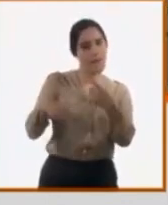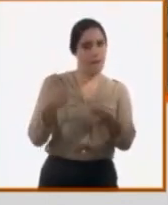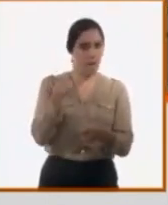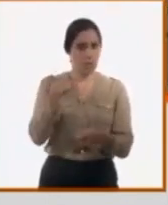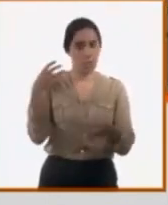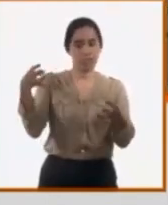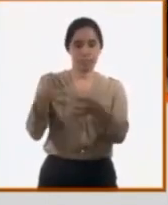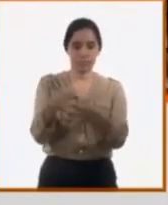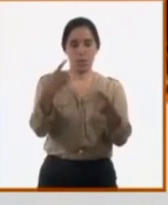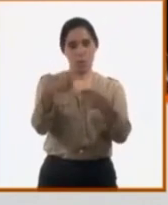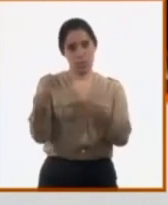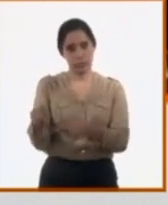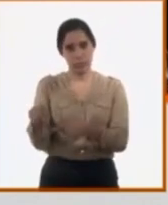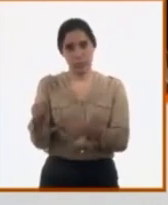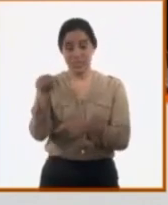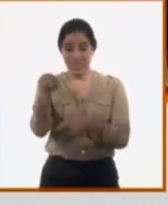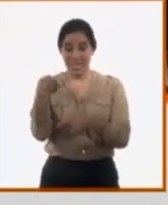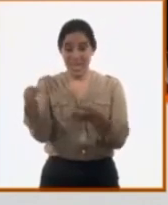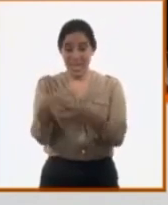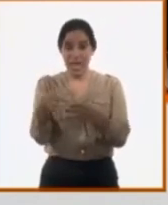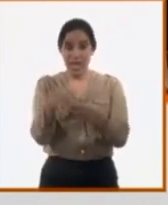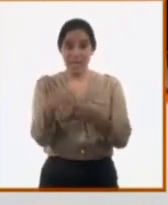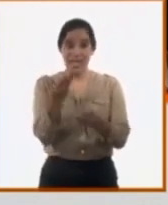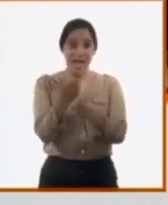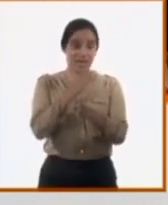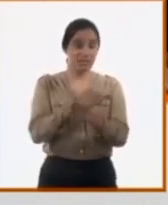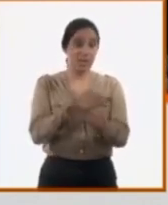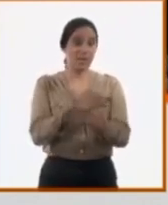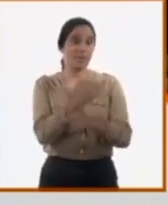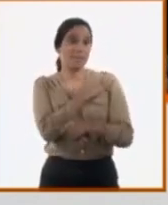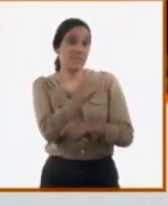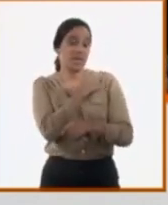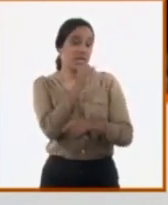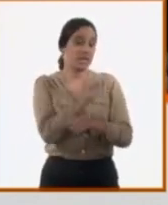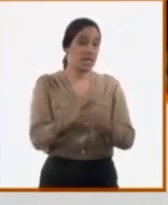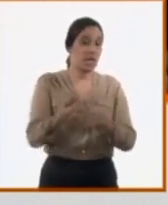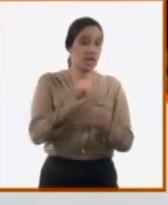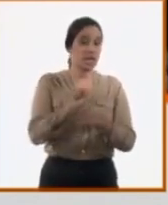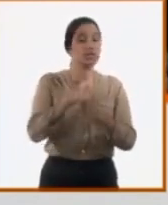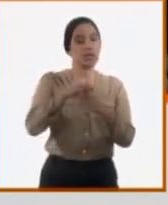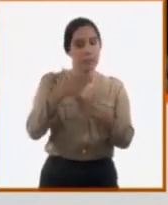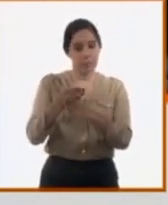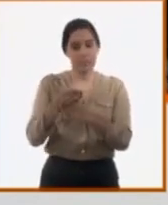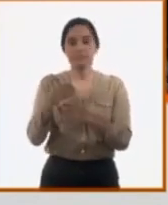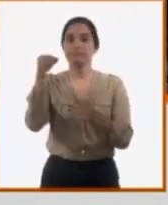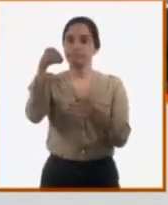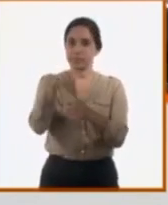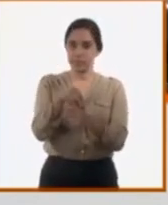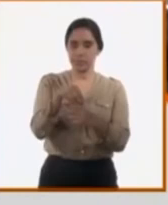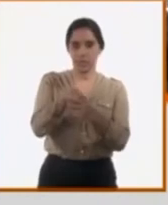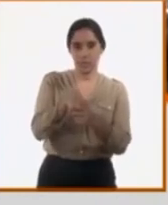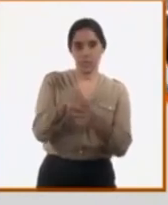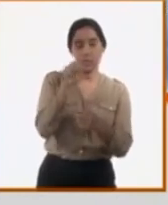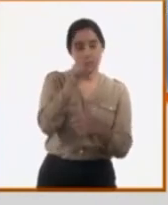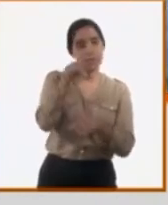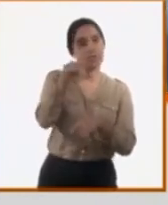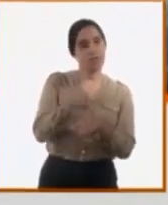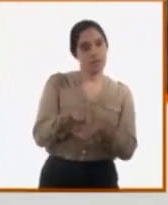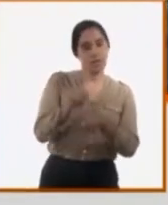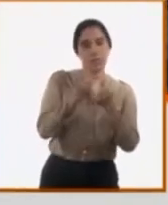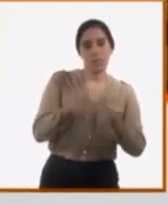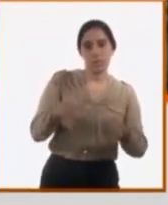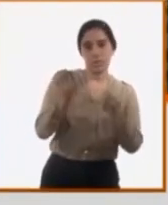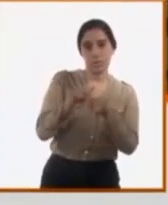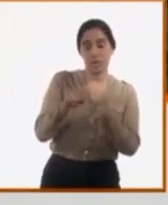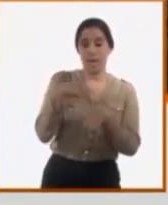militar. Pero y de ellas, 31.000 plazas son para el curso diurno. Realmente, a mí me sorprendió